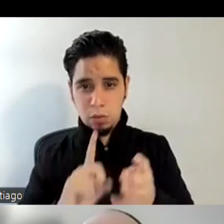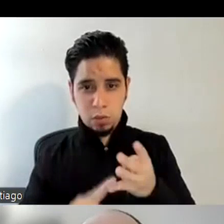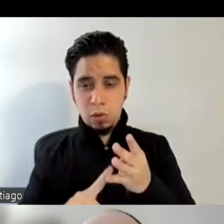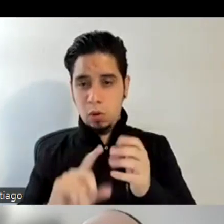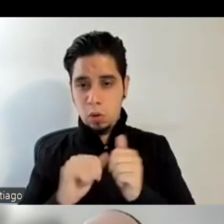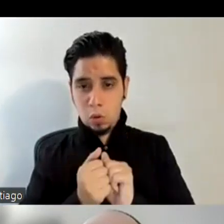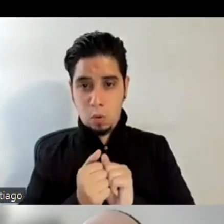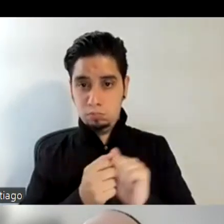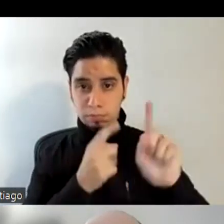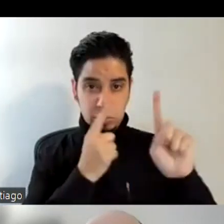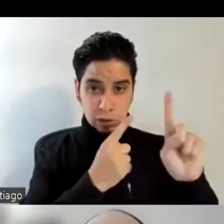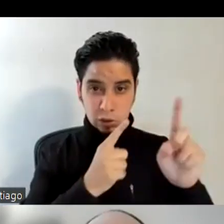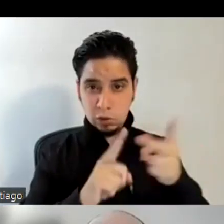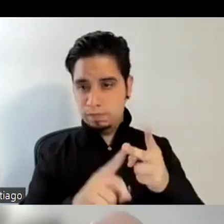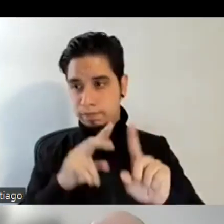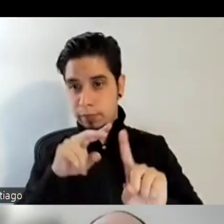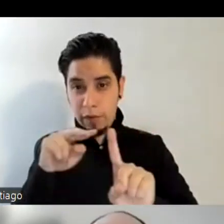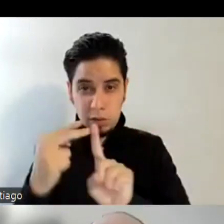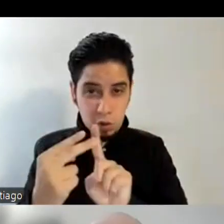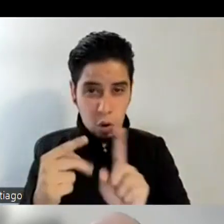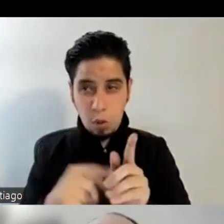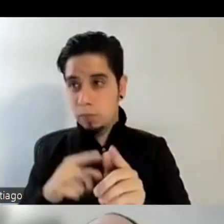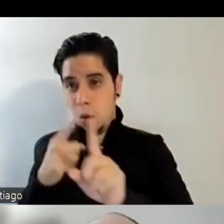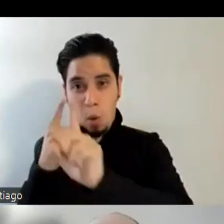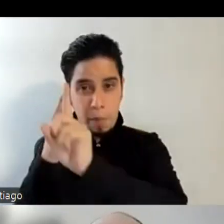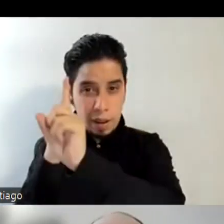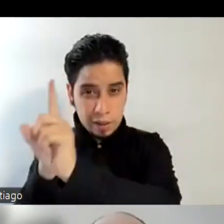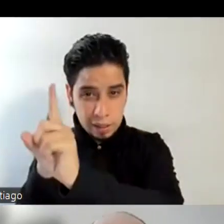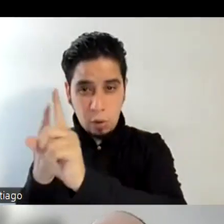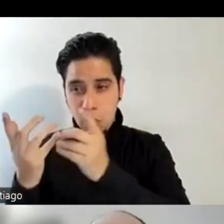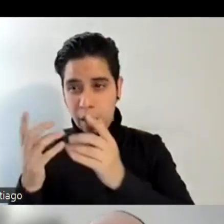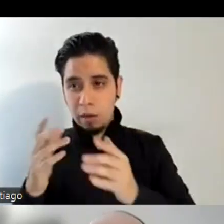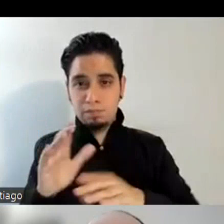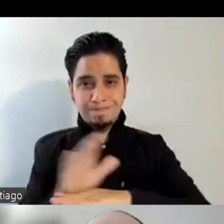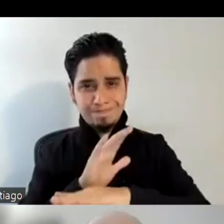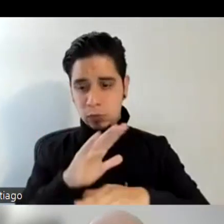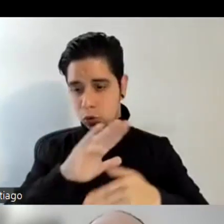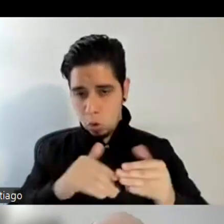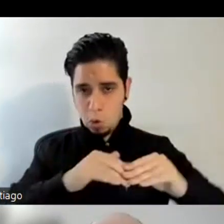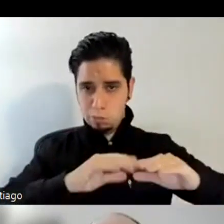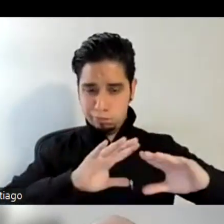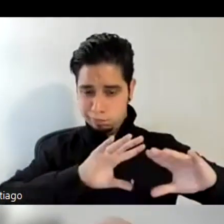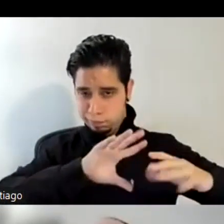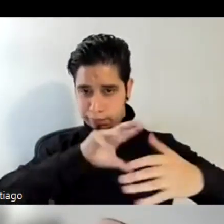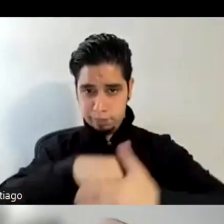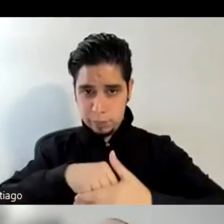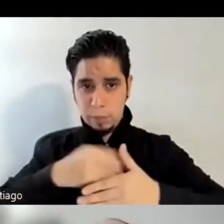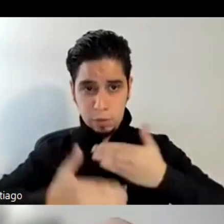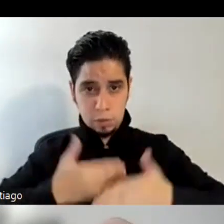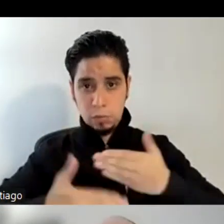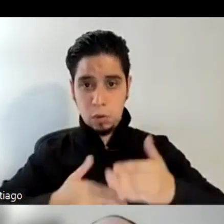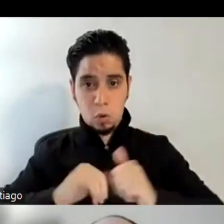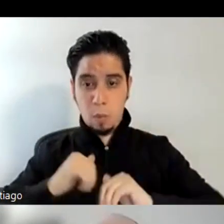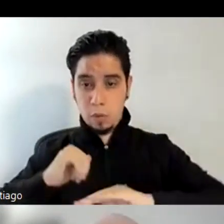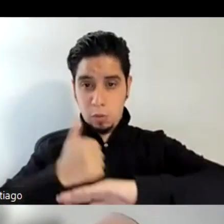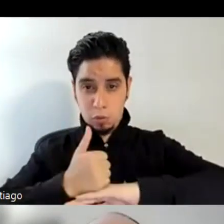la misión, la visión, el objetivo, meta de una compañía. Yo he querido incluir todo esto, la creación de una